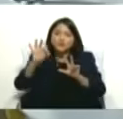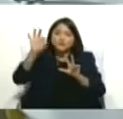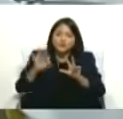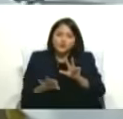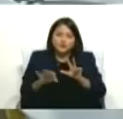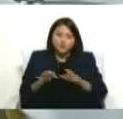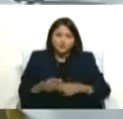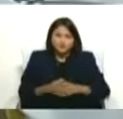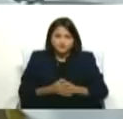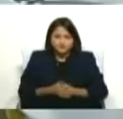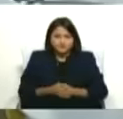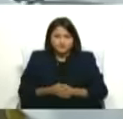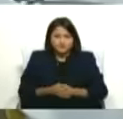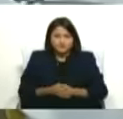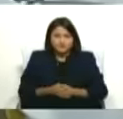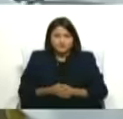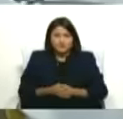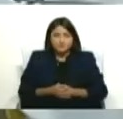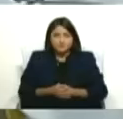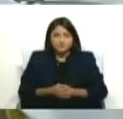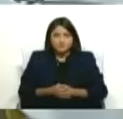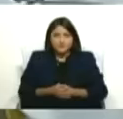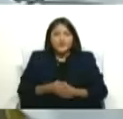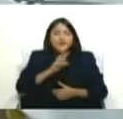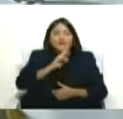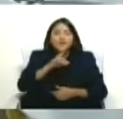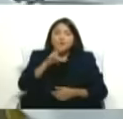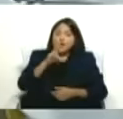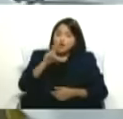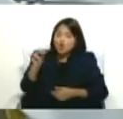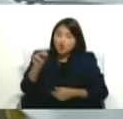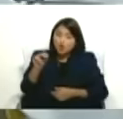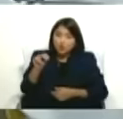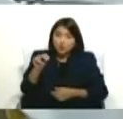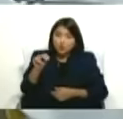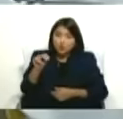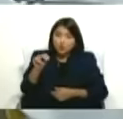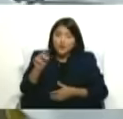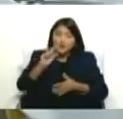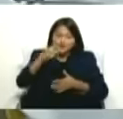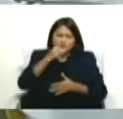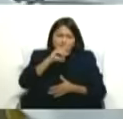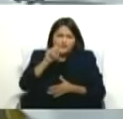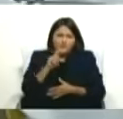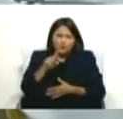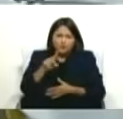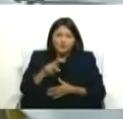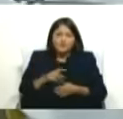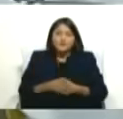98%. La opción del no, en la primera pregunta,